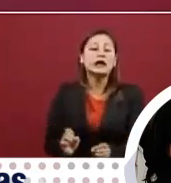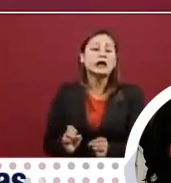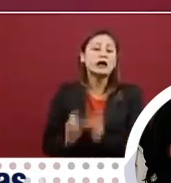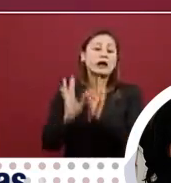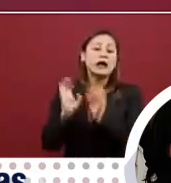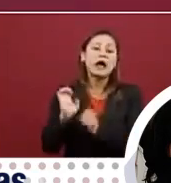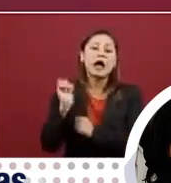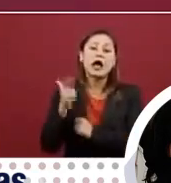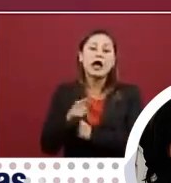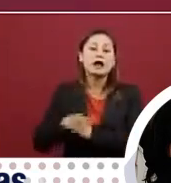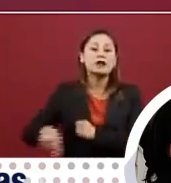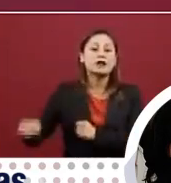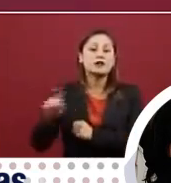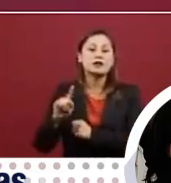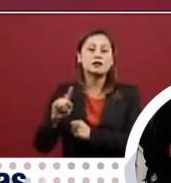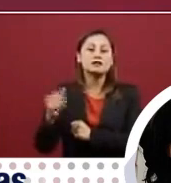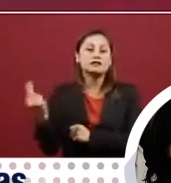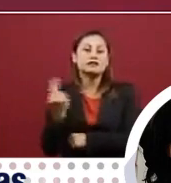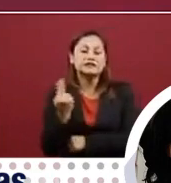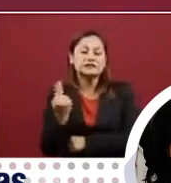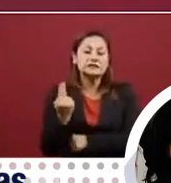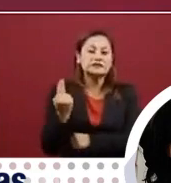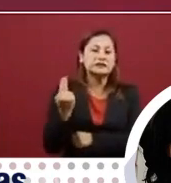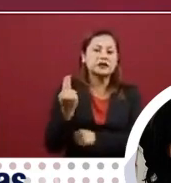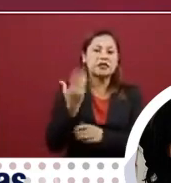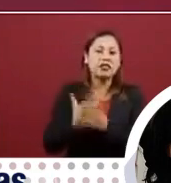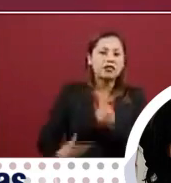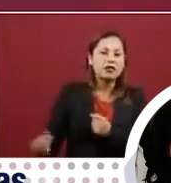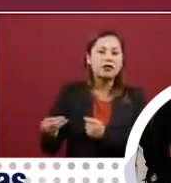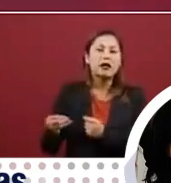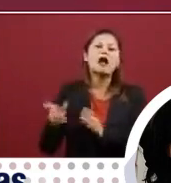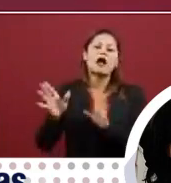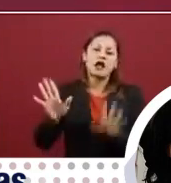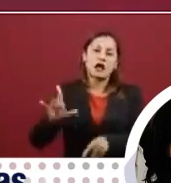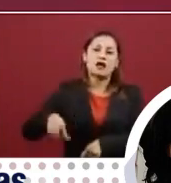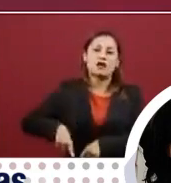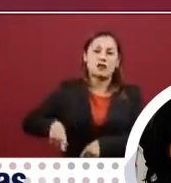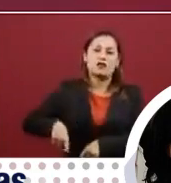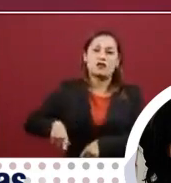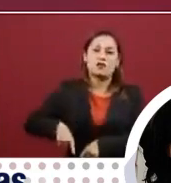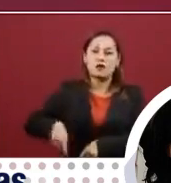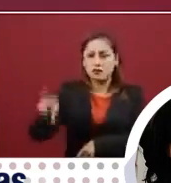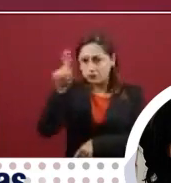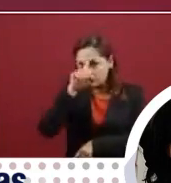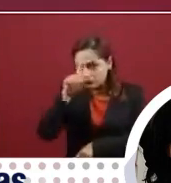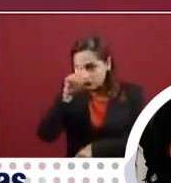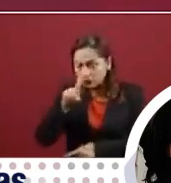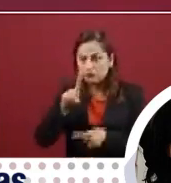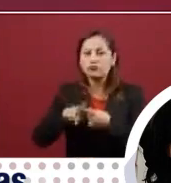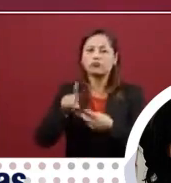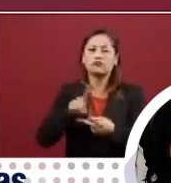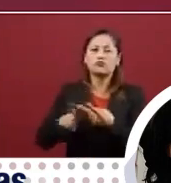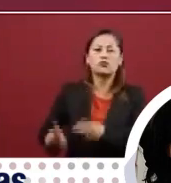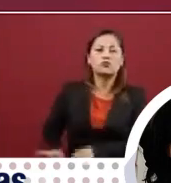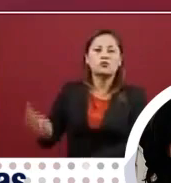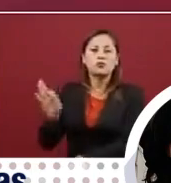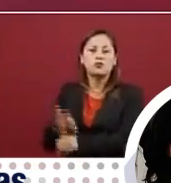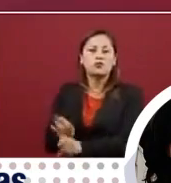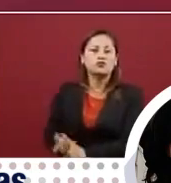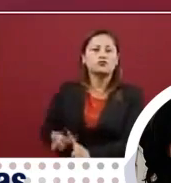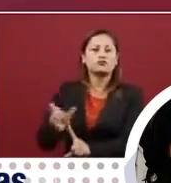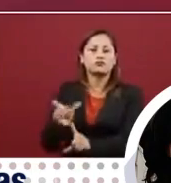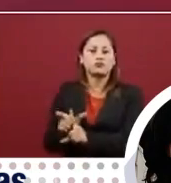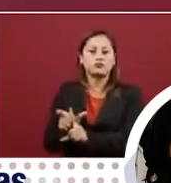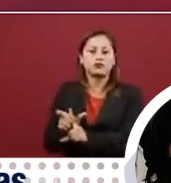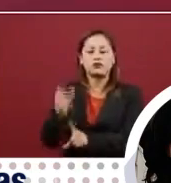19 lo hemos dicho y documentado, terminan siendo en muchos de los casos los agresores de contra la prensa. Sí,